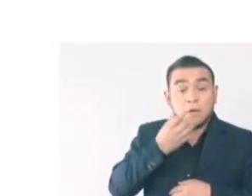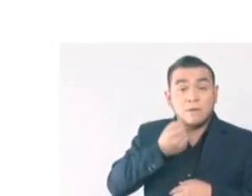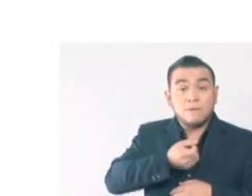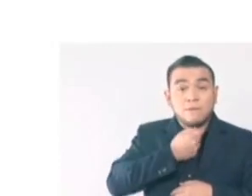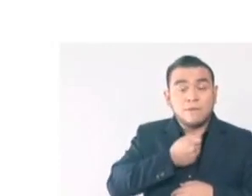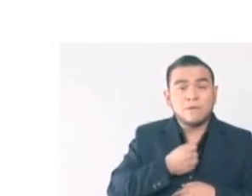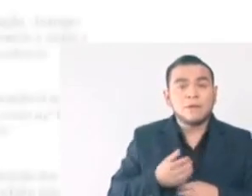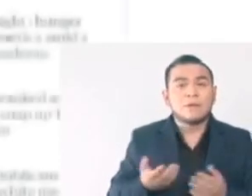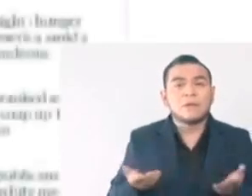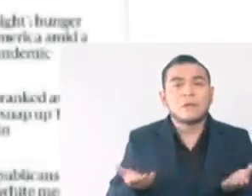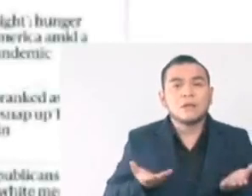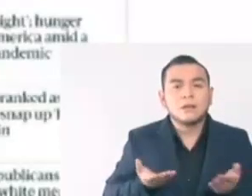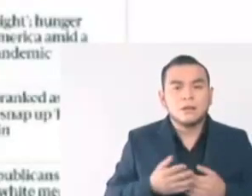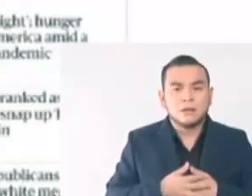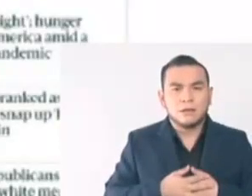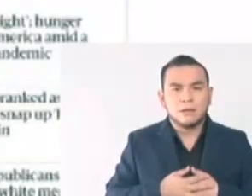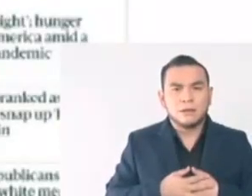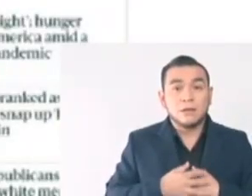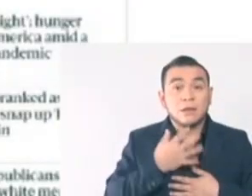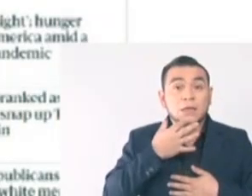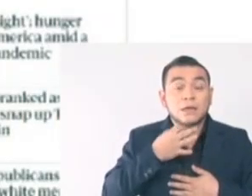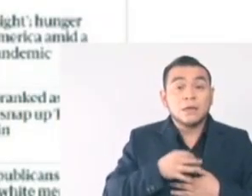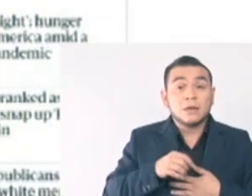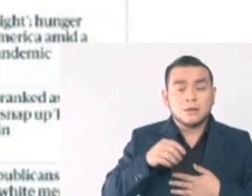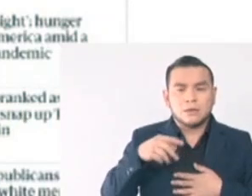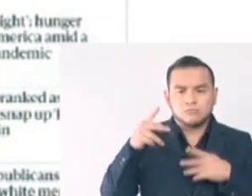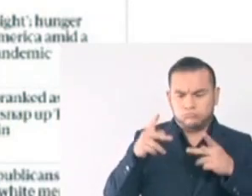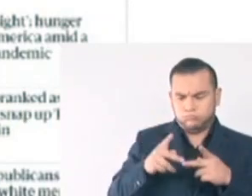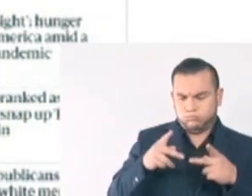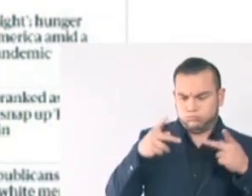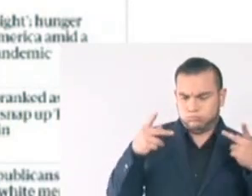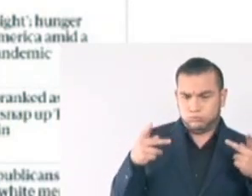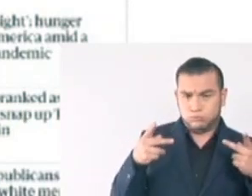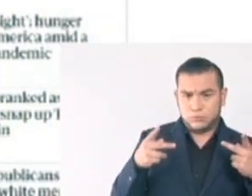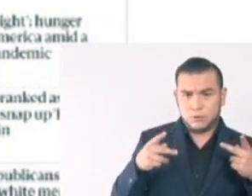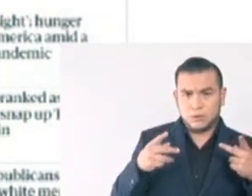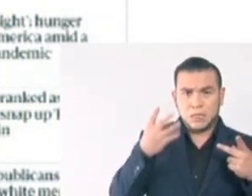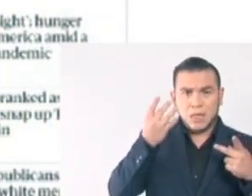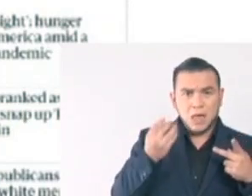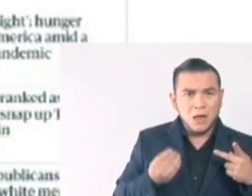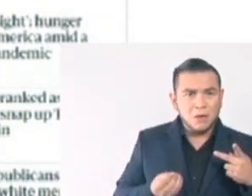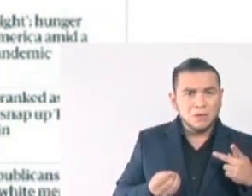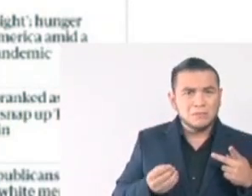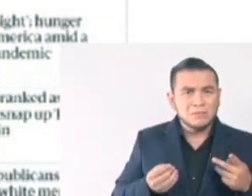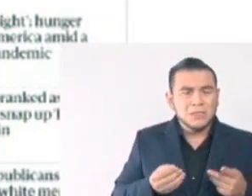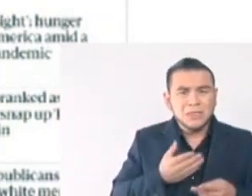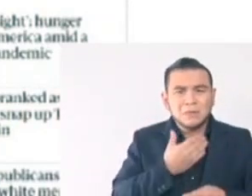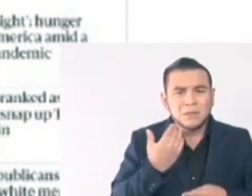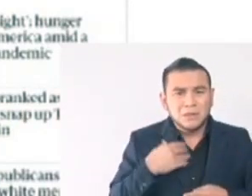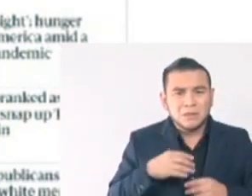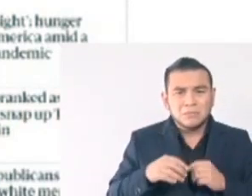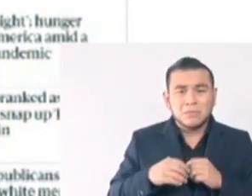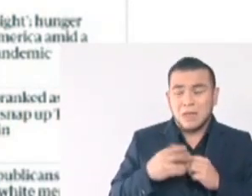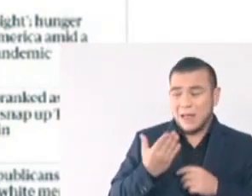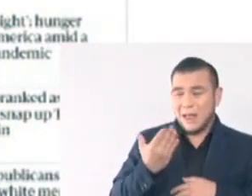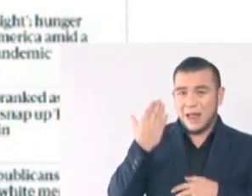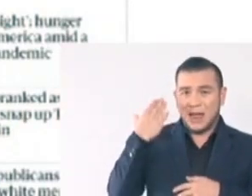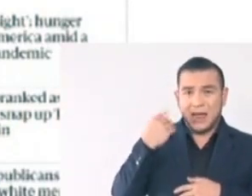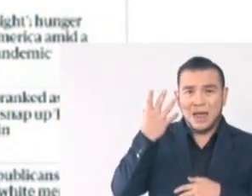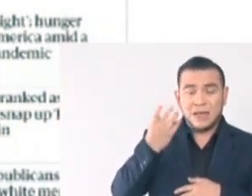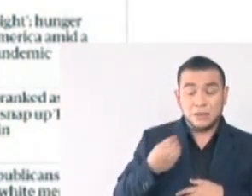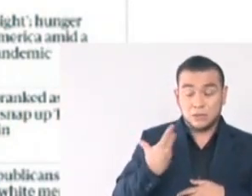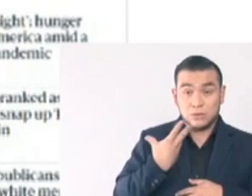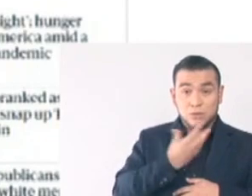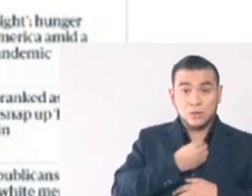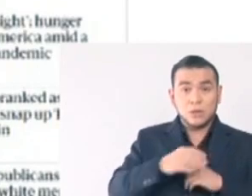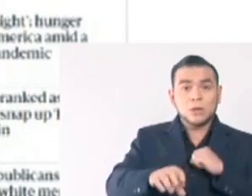que el diario de hoy también había reportado un día antes de nuestro